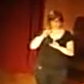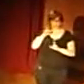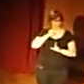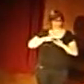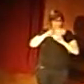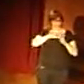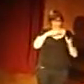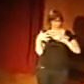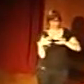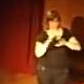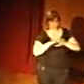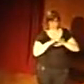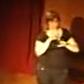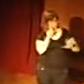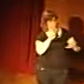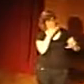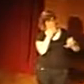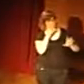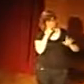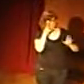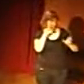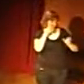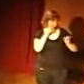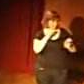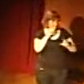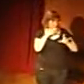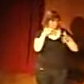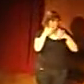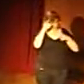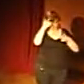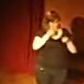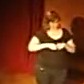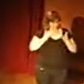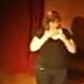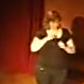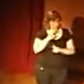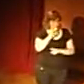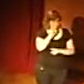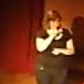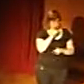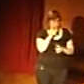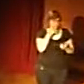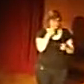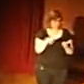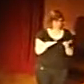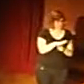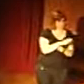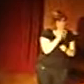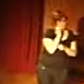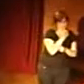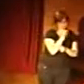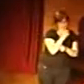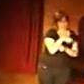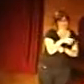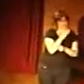transformación que tiene una mente romántica como la de General Pérez villamil por supuesto influenciado como les explicarán en la conferencia que venga sobre